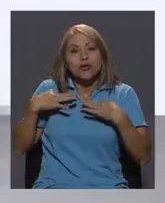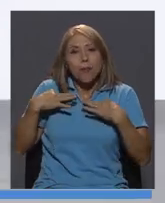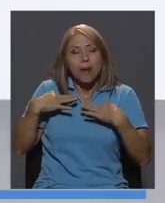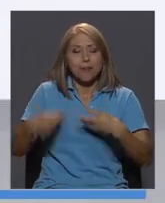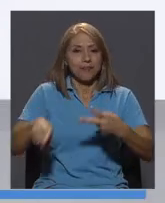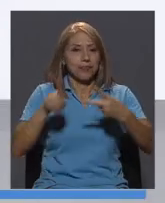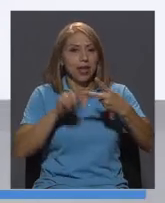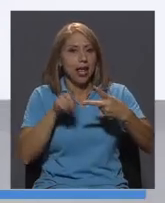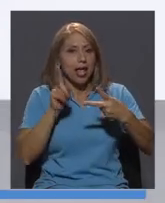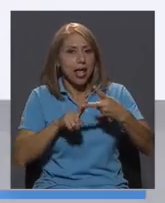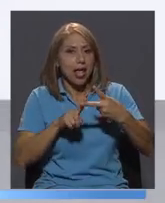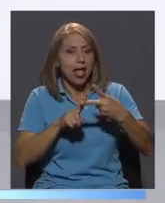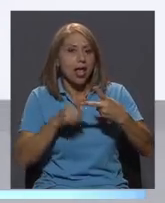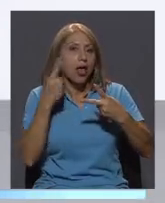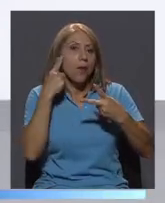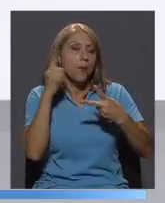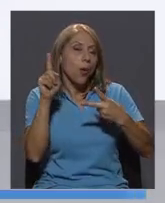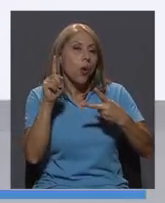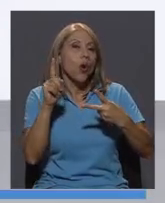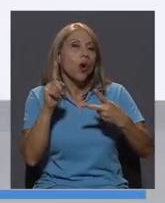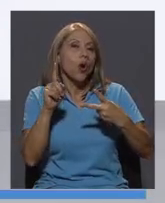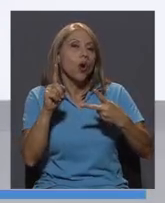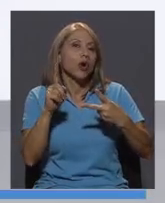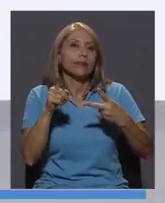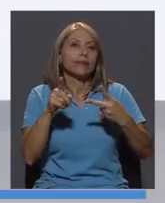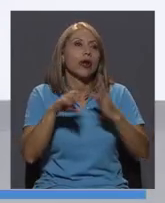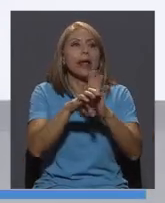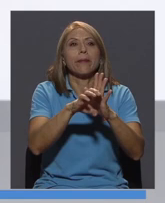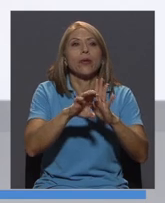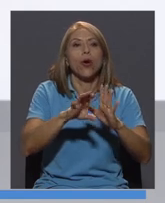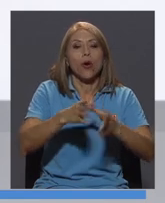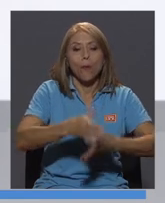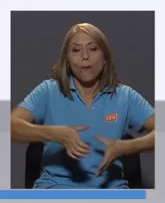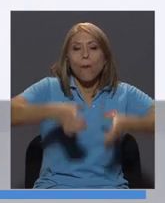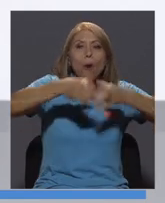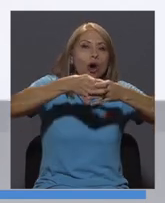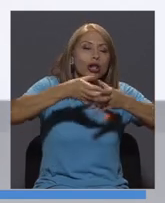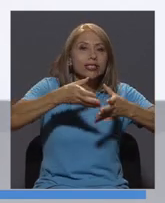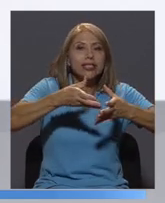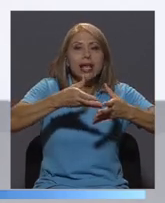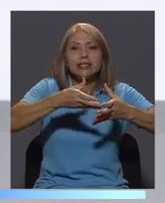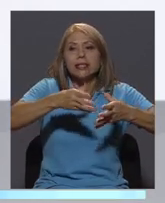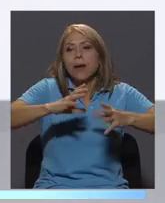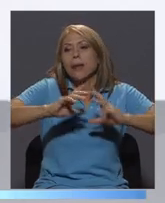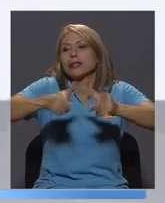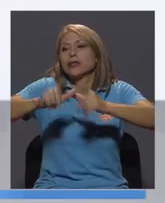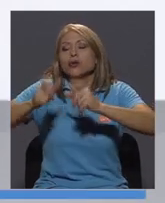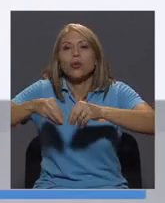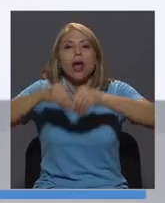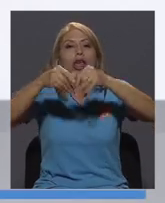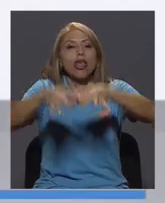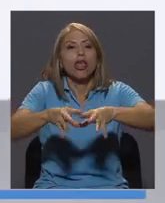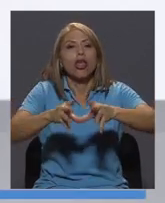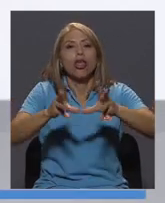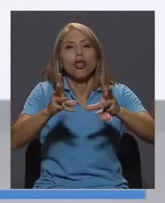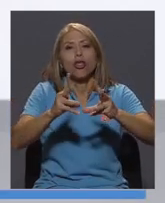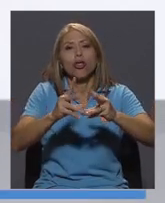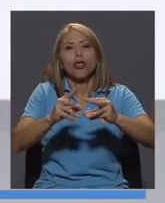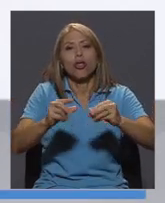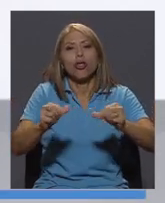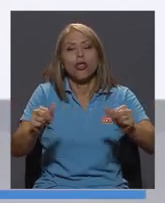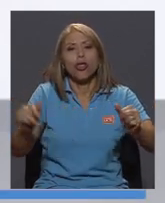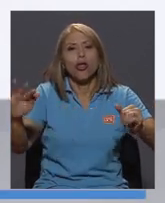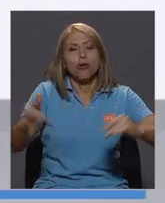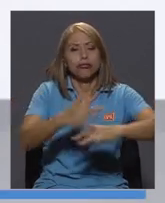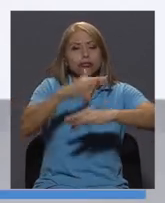es la que se produce por la degradación de las bolsas y demás que están en el mar o por el sol que el mismo viaje las